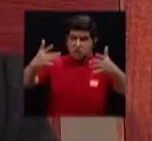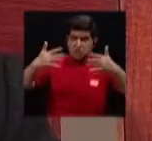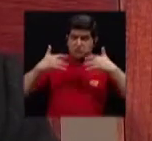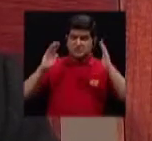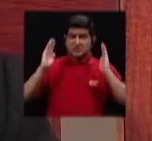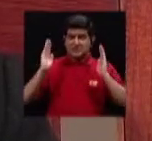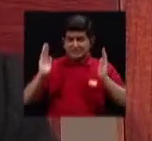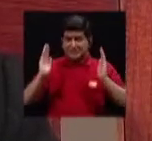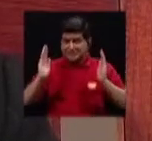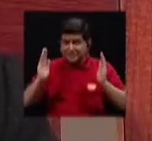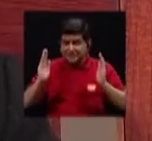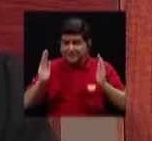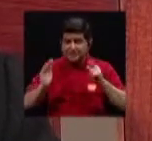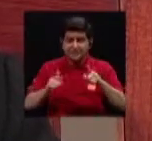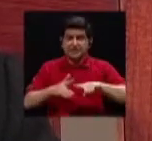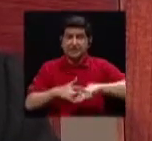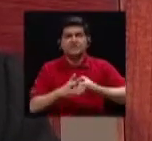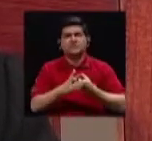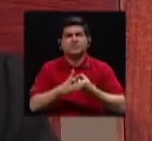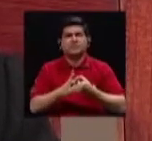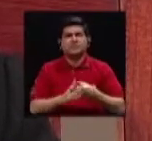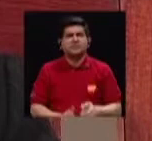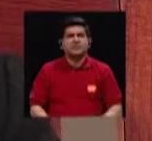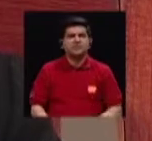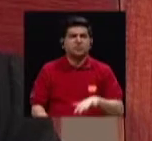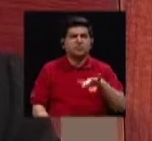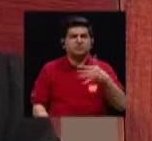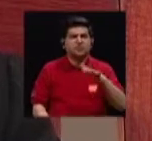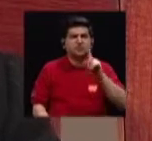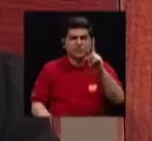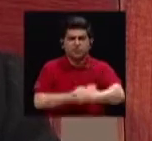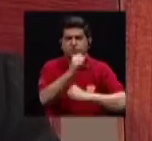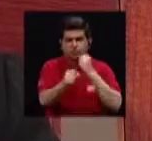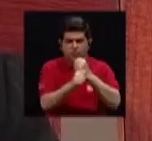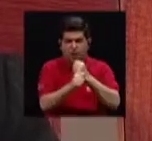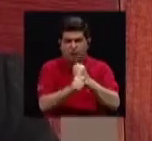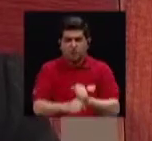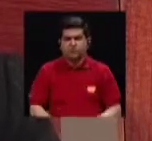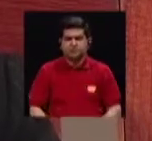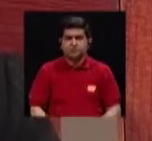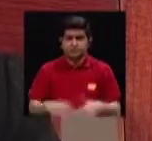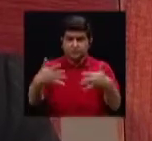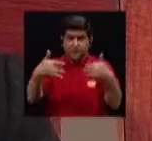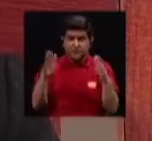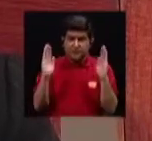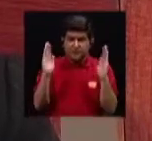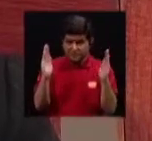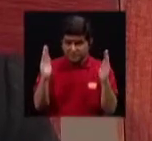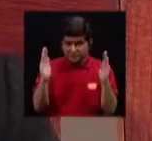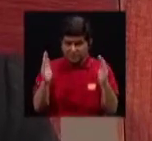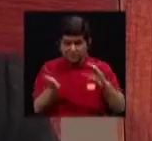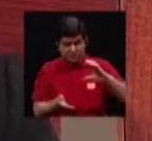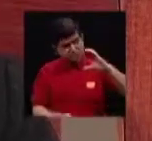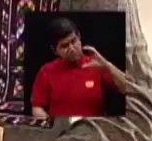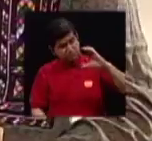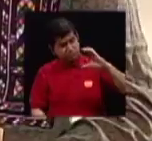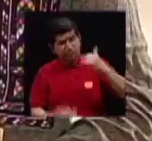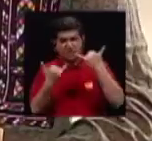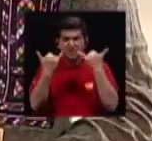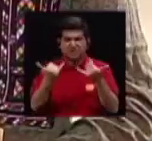grandes, eso empezó hace aproximadamente un año. Los expedientes grandes que ya venían,